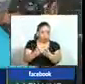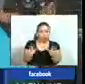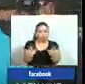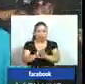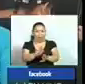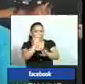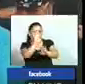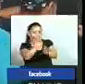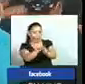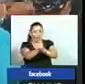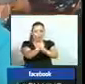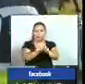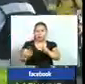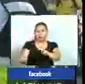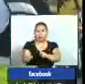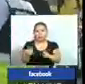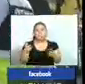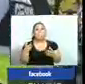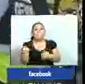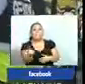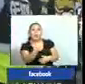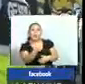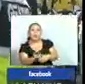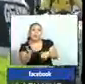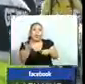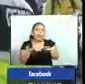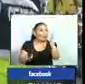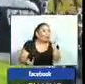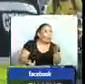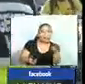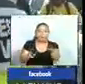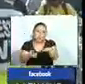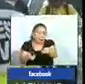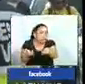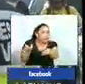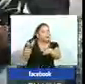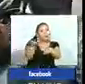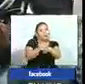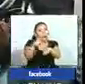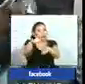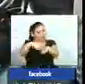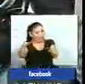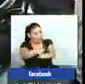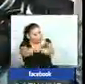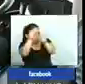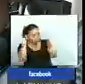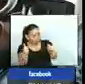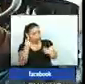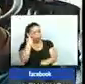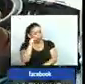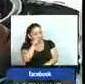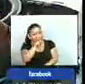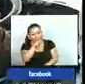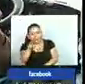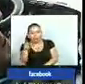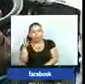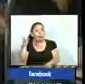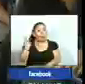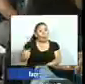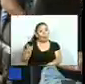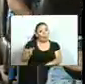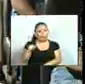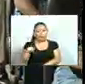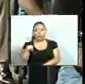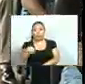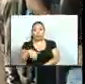y muchas personas buscaban abortar los pocos autobuses que circulaban durante la mañana. La mayoría de unidades al llegar